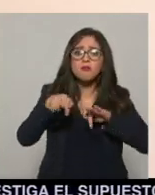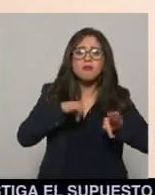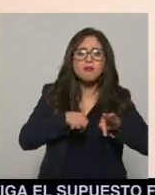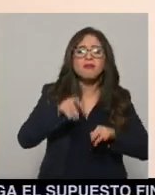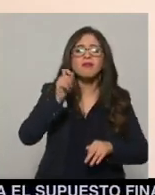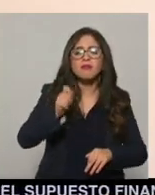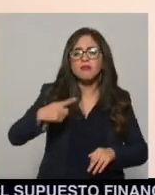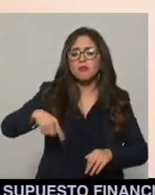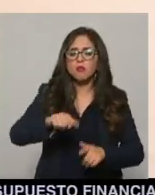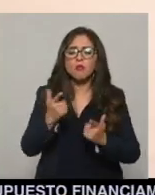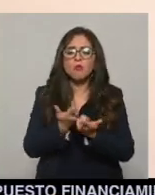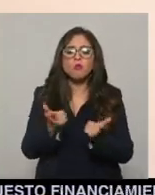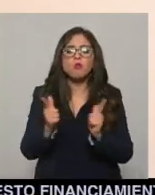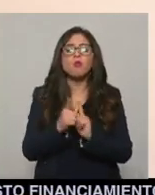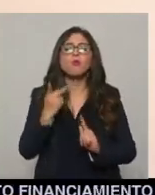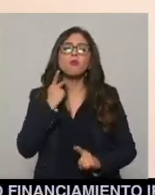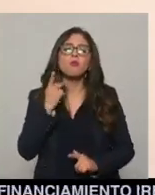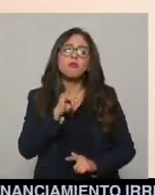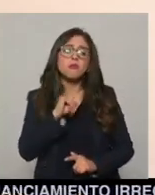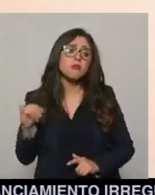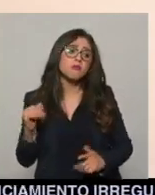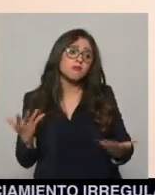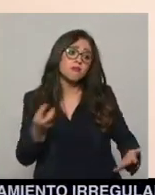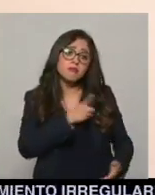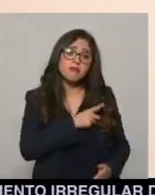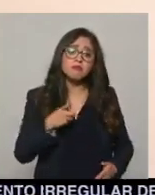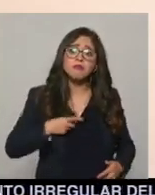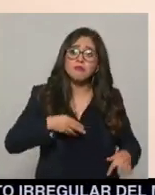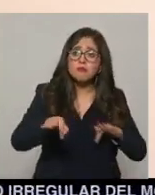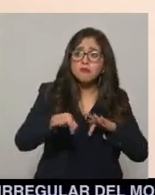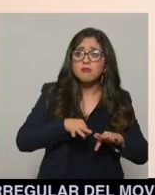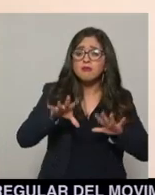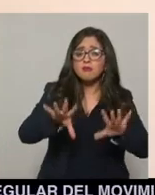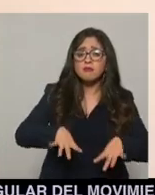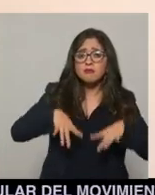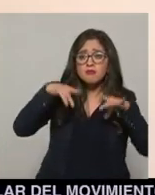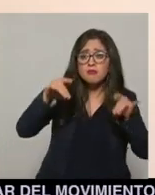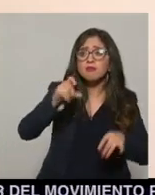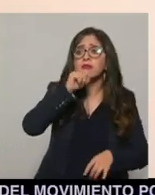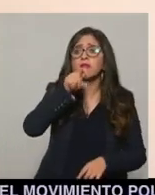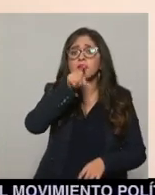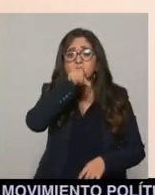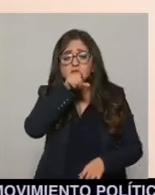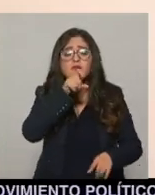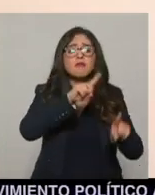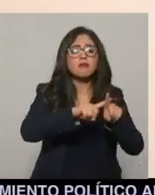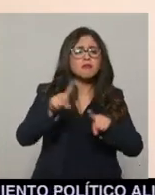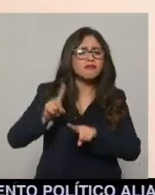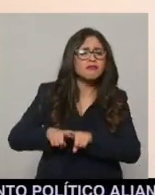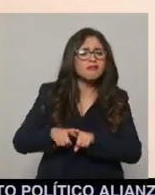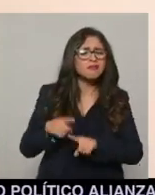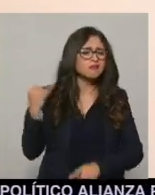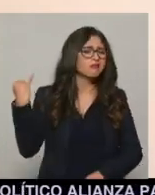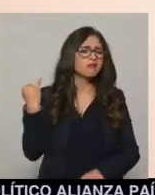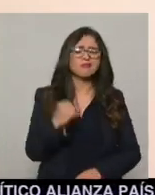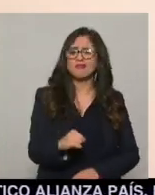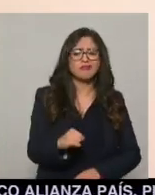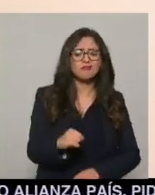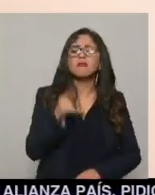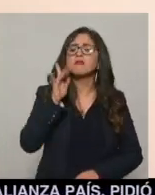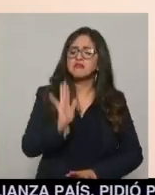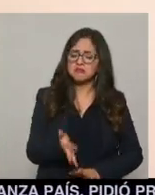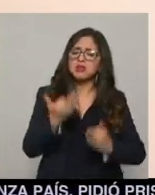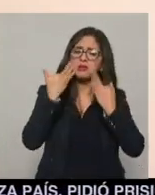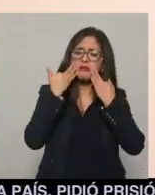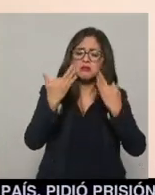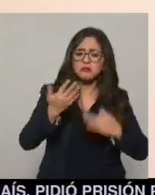izquierda mal llevada, ¿no? De hay que darle empleo a los cirqueros, a los galleros, a los taurómacos, etcétera, no es cierto, porque se ha demostrado